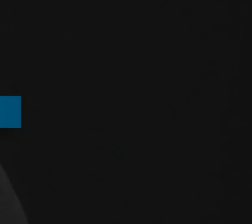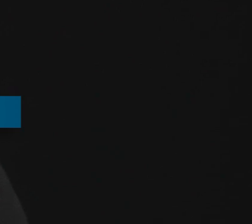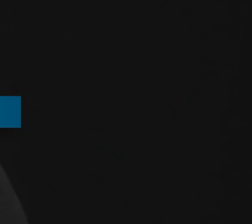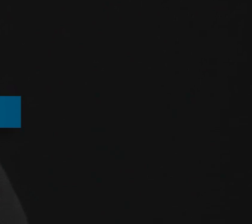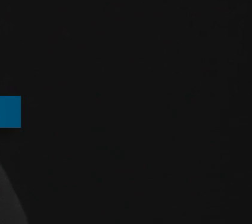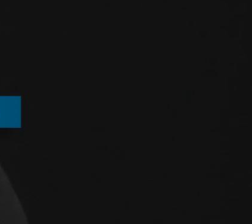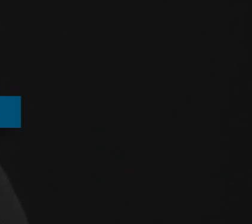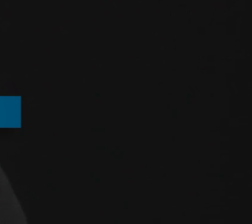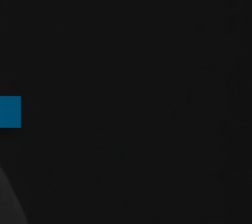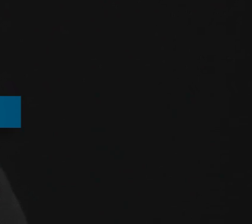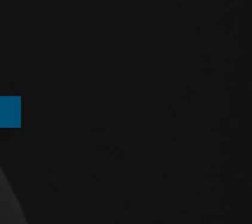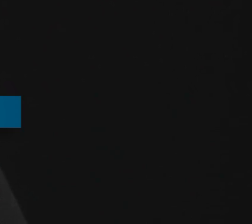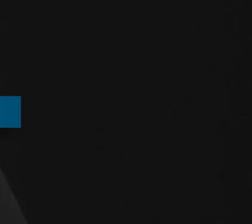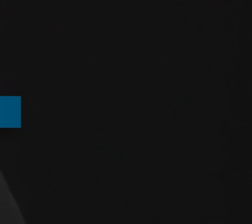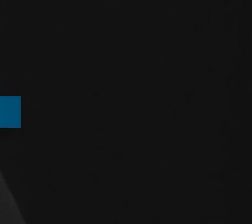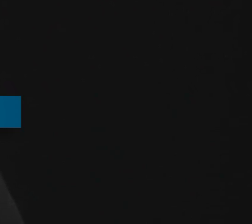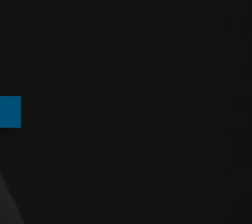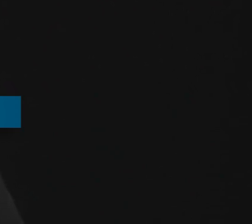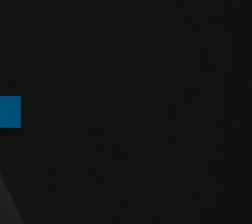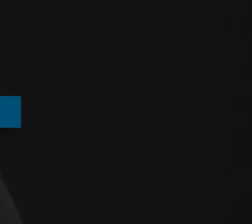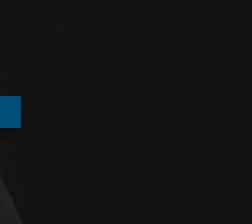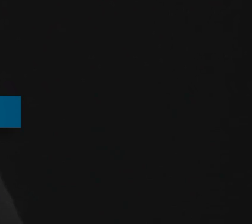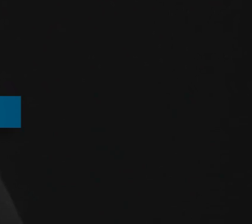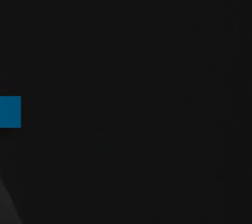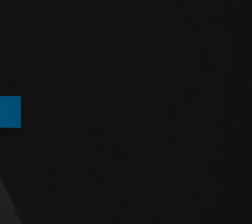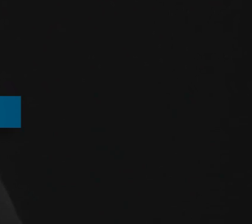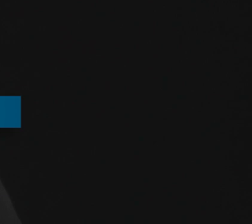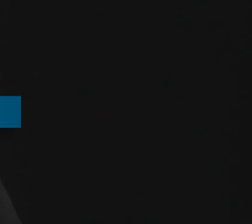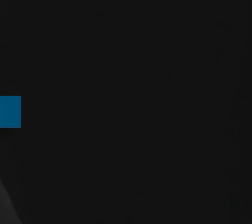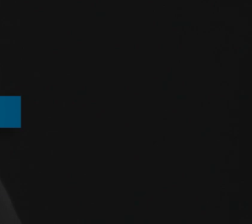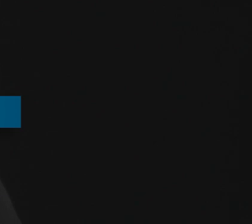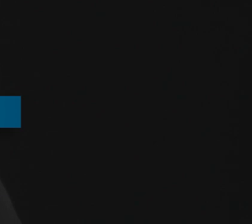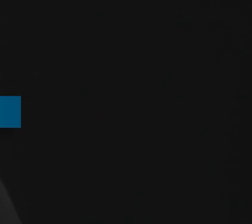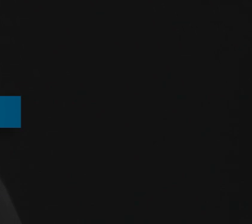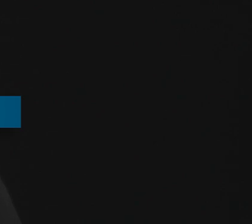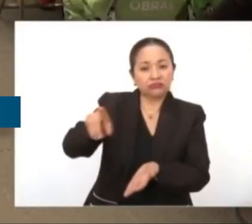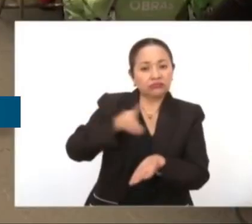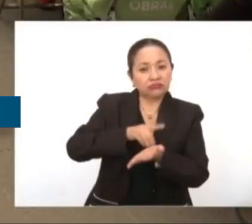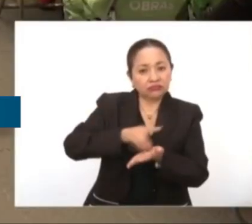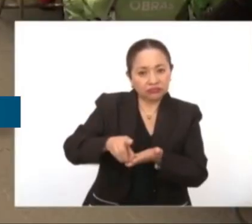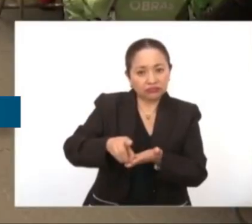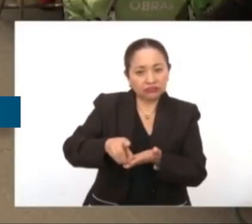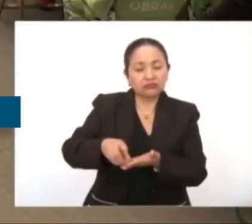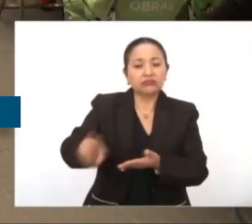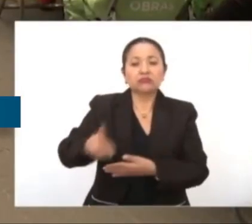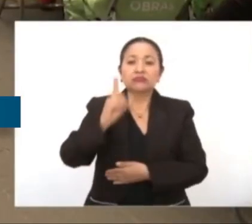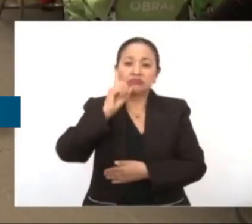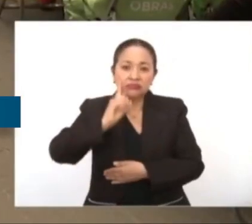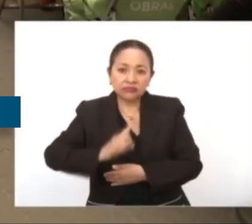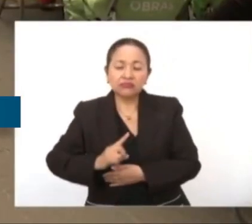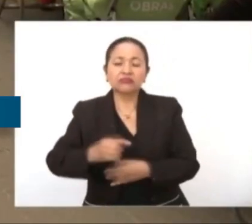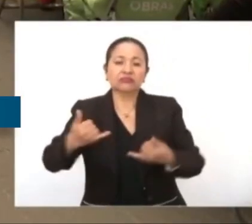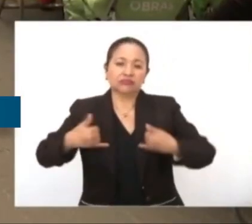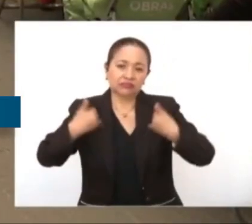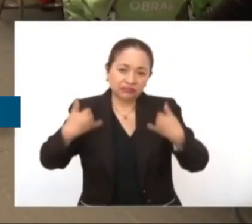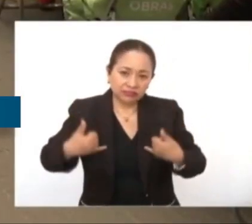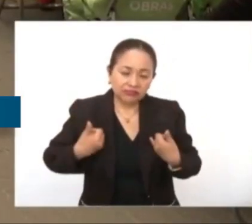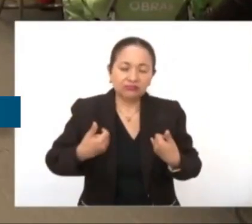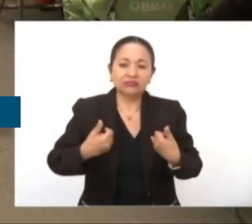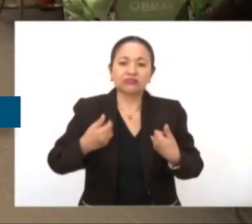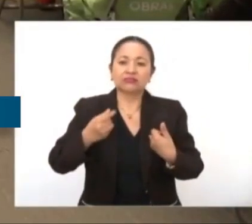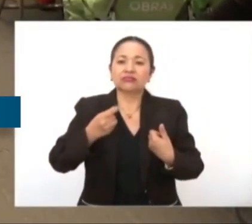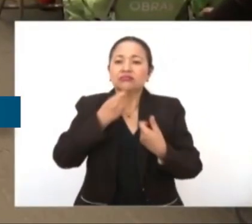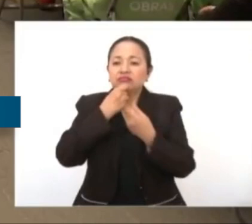género. Además, se mantendrá activa la alerta de violencia contra las mujeres en la Ciudad de México, garantizando la protección de las mujeres en sus